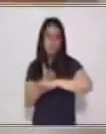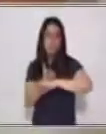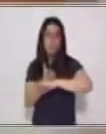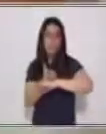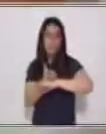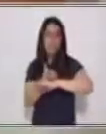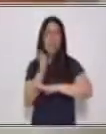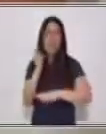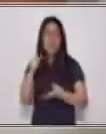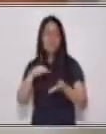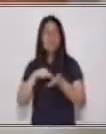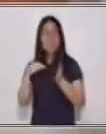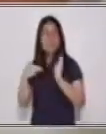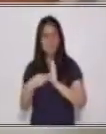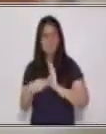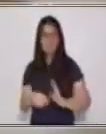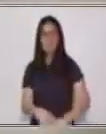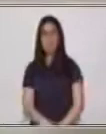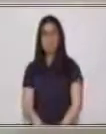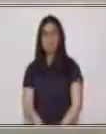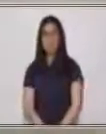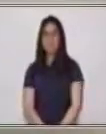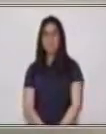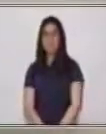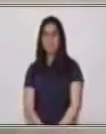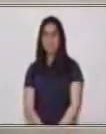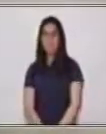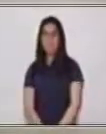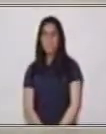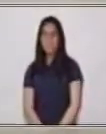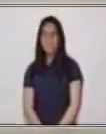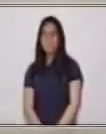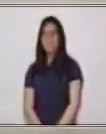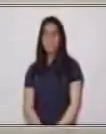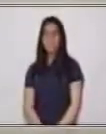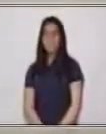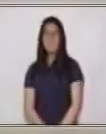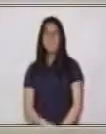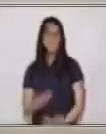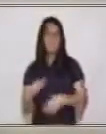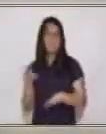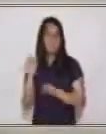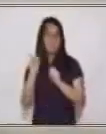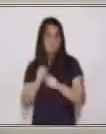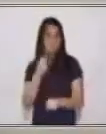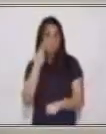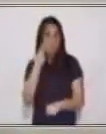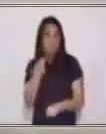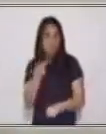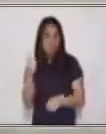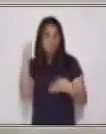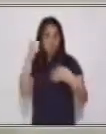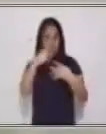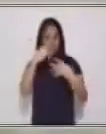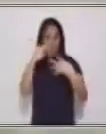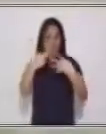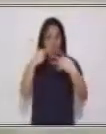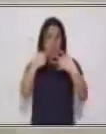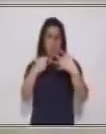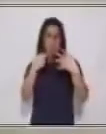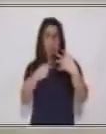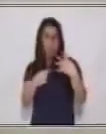Trazamos nuestro ejemplo y aquí observamos entonces las 4 secciones cónicas importantes del tema